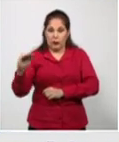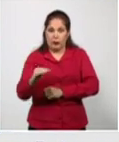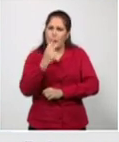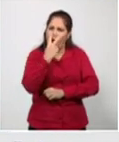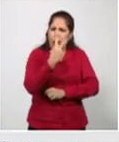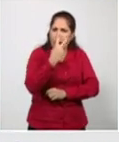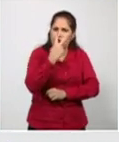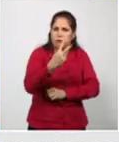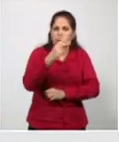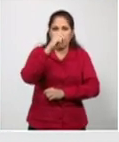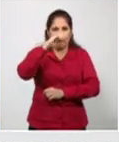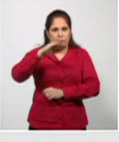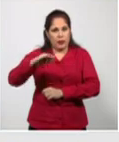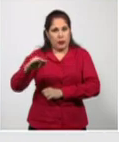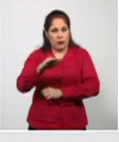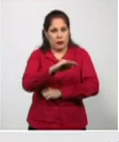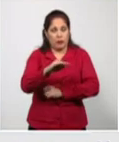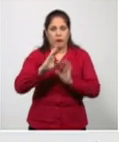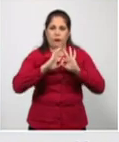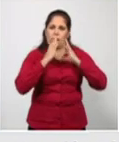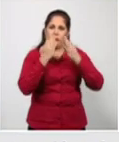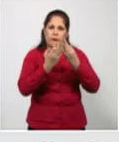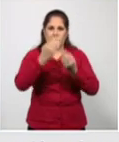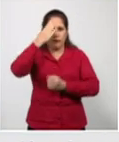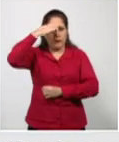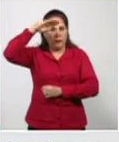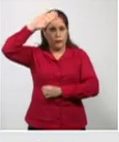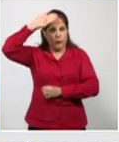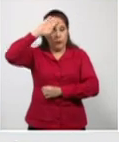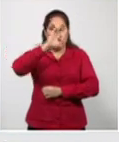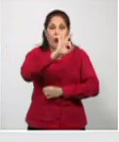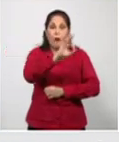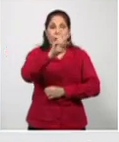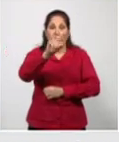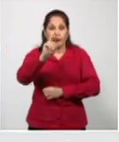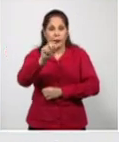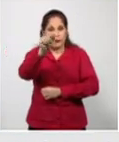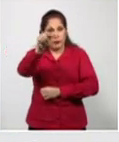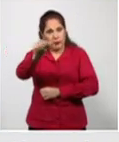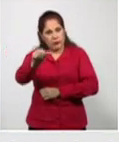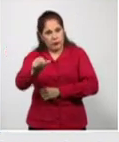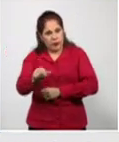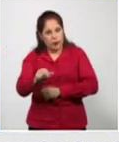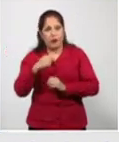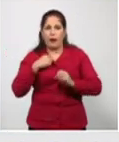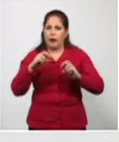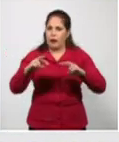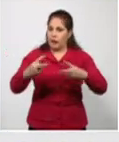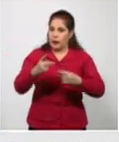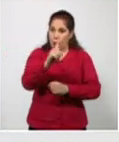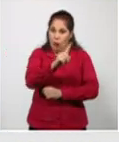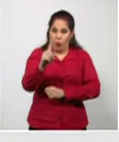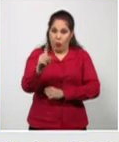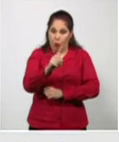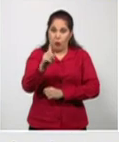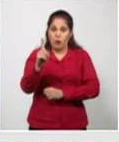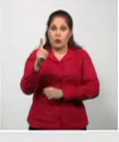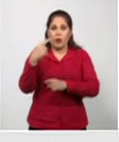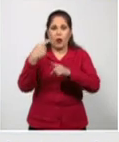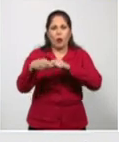en este particular a la familia cubana, 820 personas, repetimos, dijimos, 11 son importados